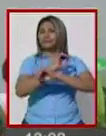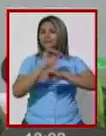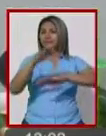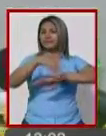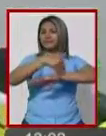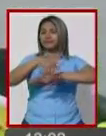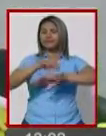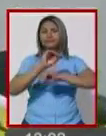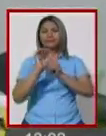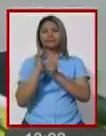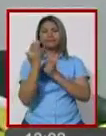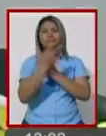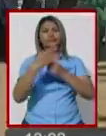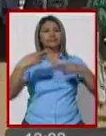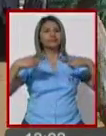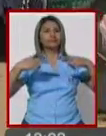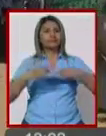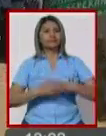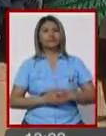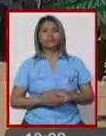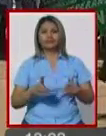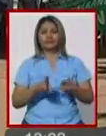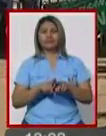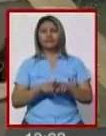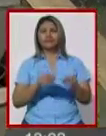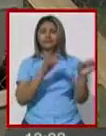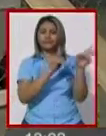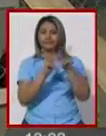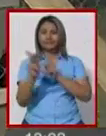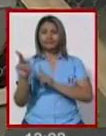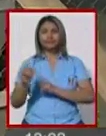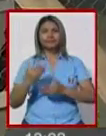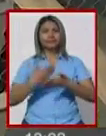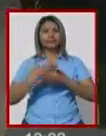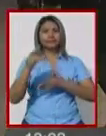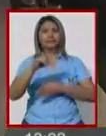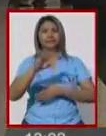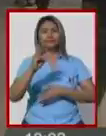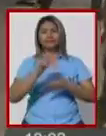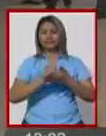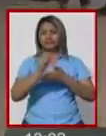calles de los alrededores de La Ramada. Entre tanto, está planificado